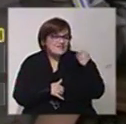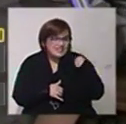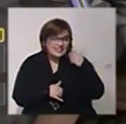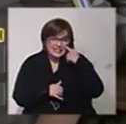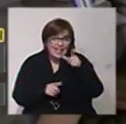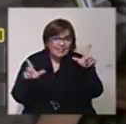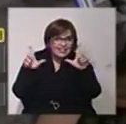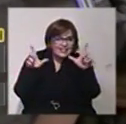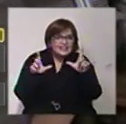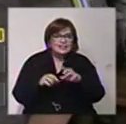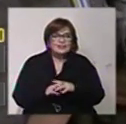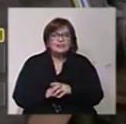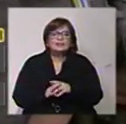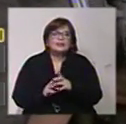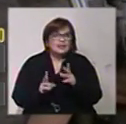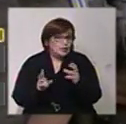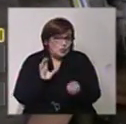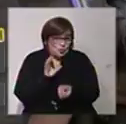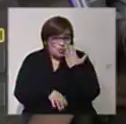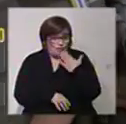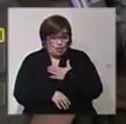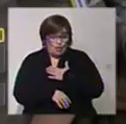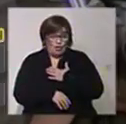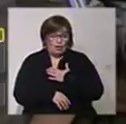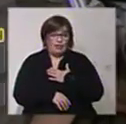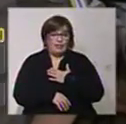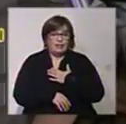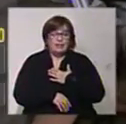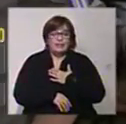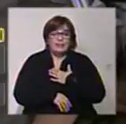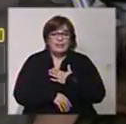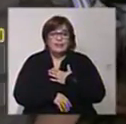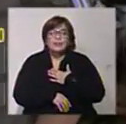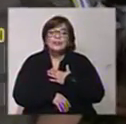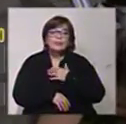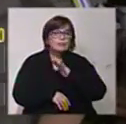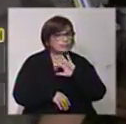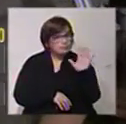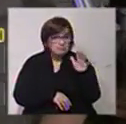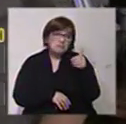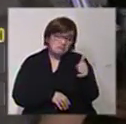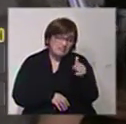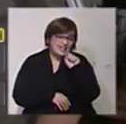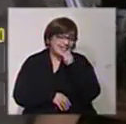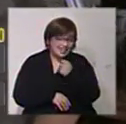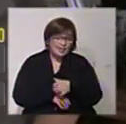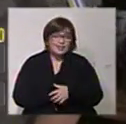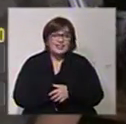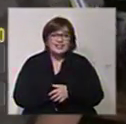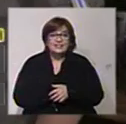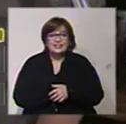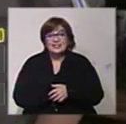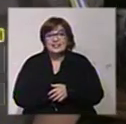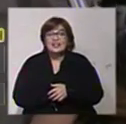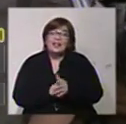mensajes. Claro, fue algo nuevo para uno, ¿verdad? Pero está, o sea, bien, lindo, o sea, uno lo